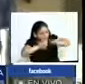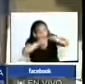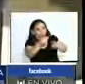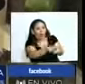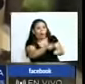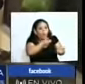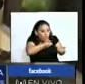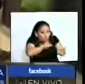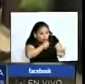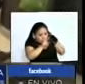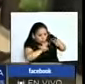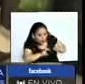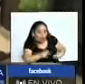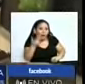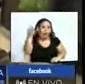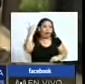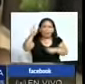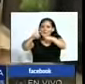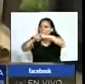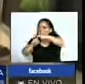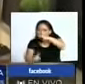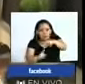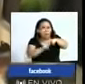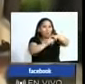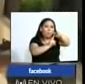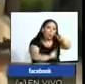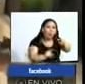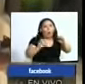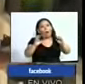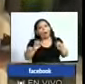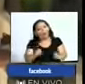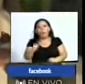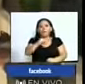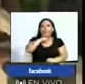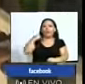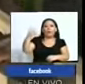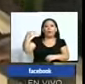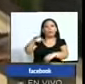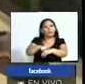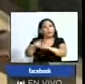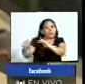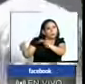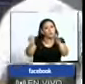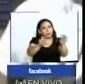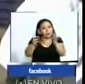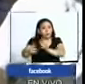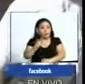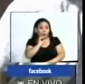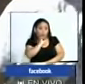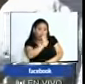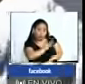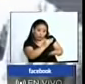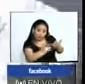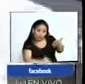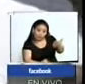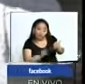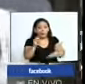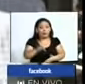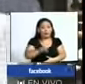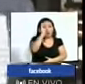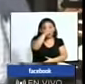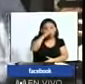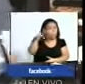información sobre casos de desapariciones y asesinatos en tiempos del conflicto armado. Según la organización, de no acatar las resoluciones, el país